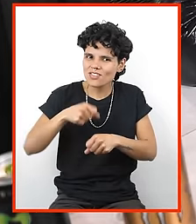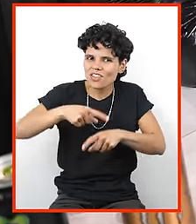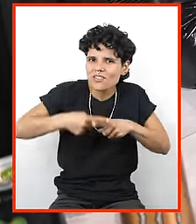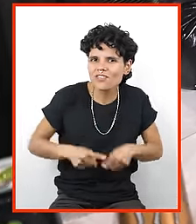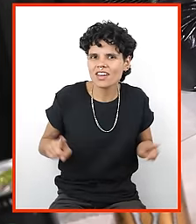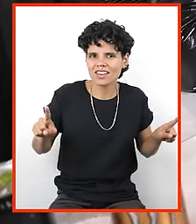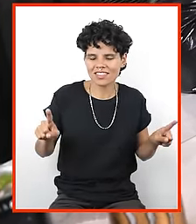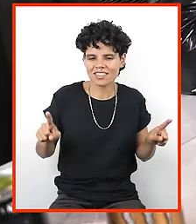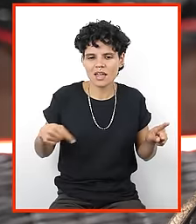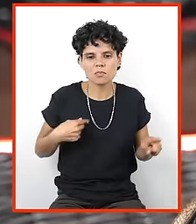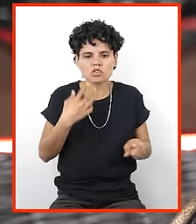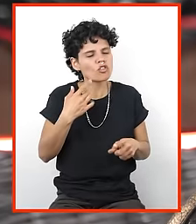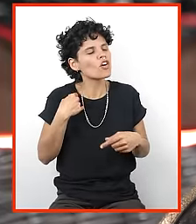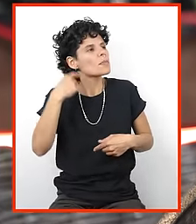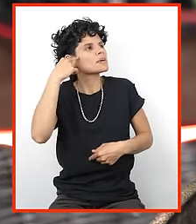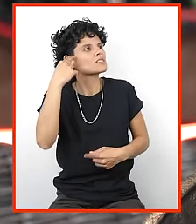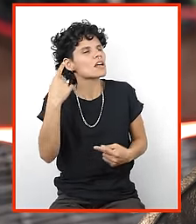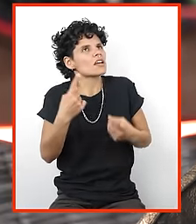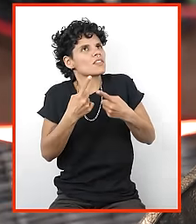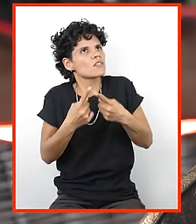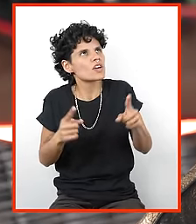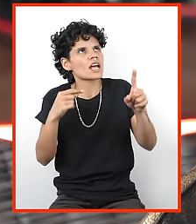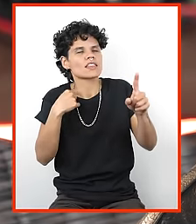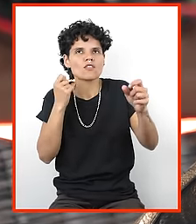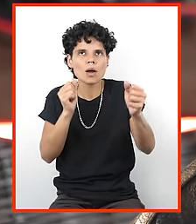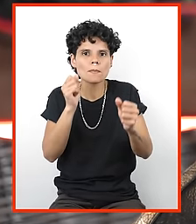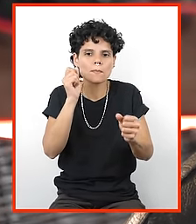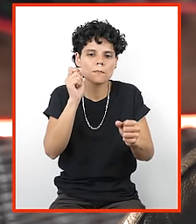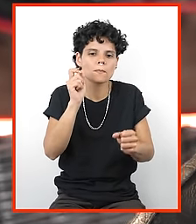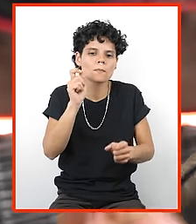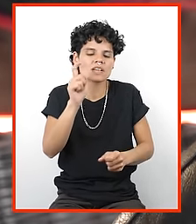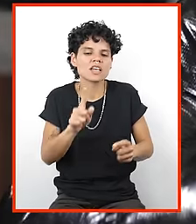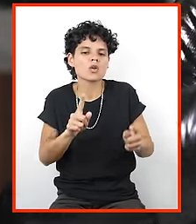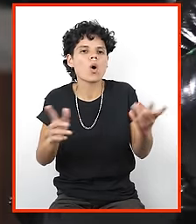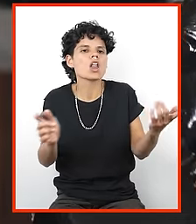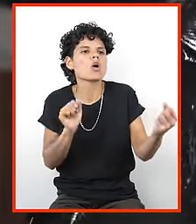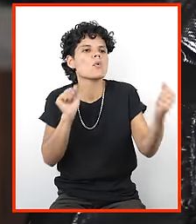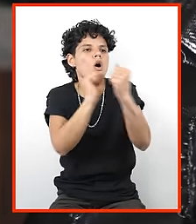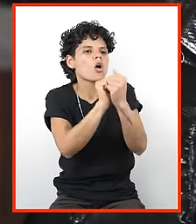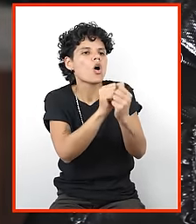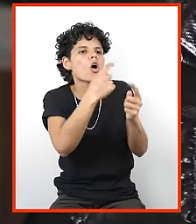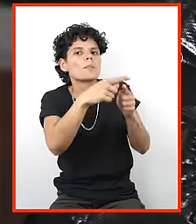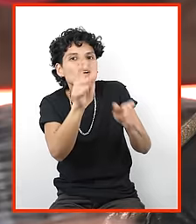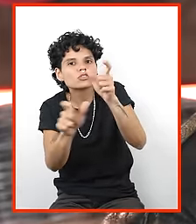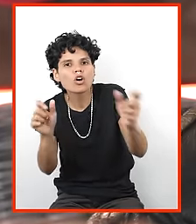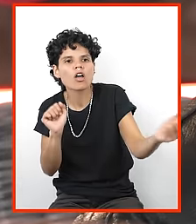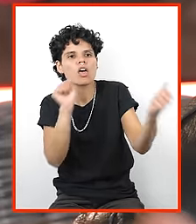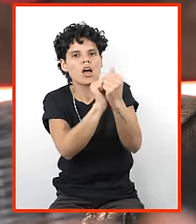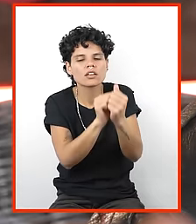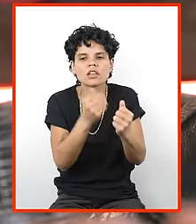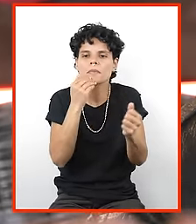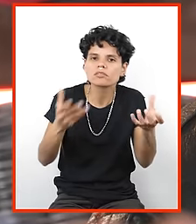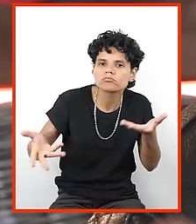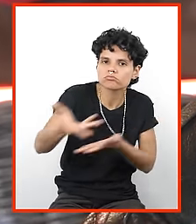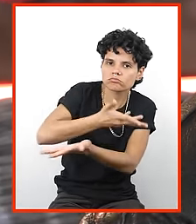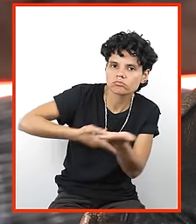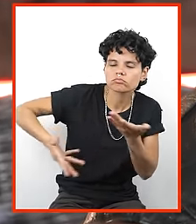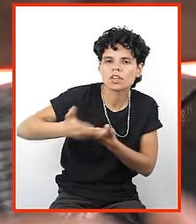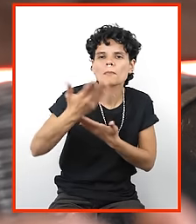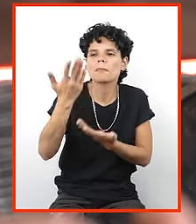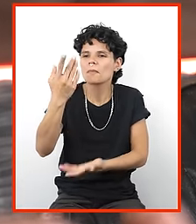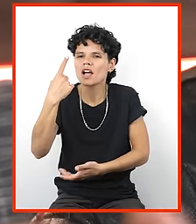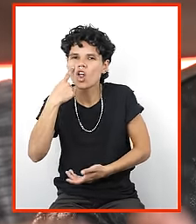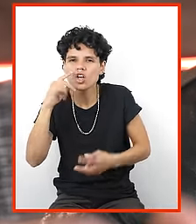en particular fue como, ¿sabes qué? Me voy a atrever a hacer algo distinto. Voy a juntarme a componer con más gente, voy a hacer procesos como colectivos